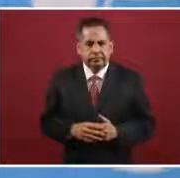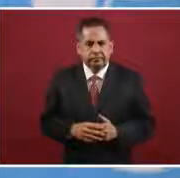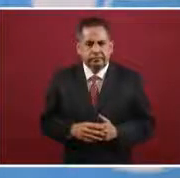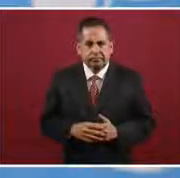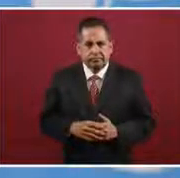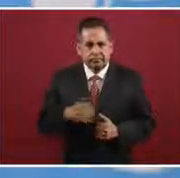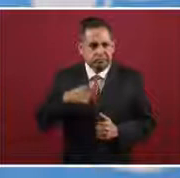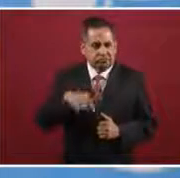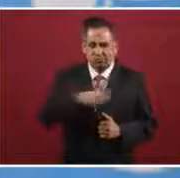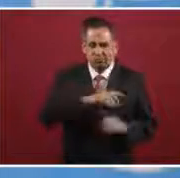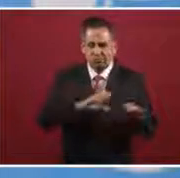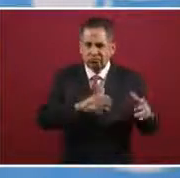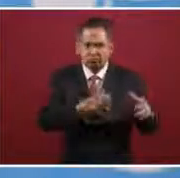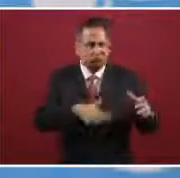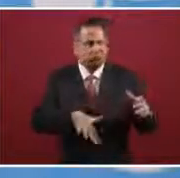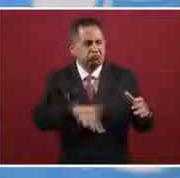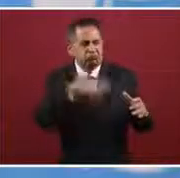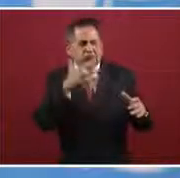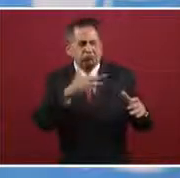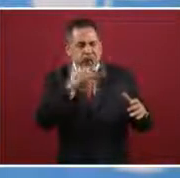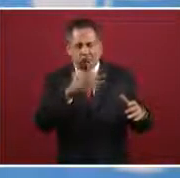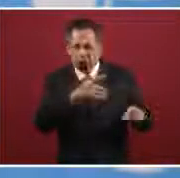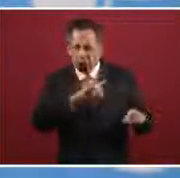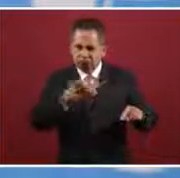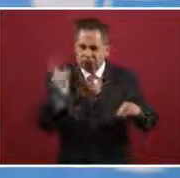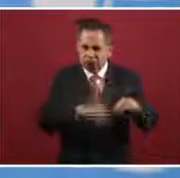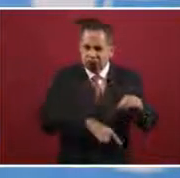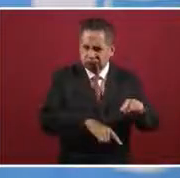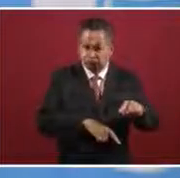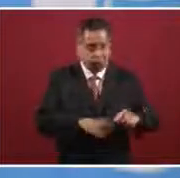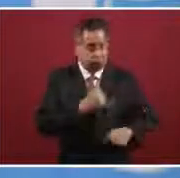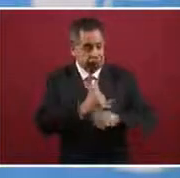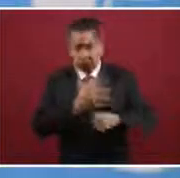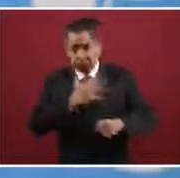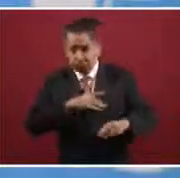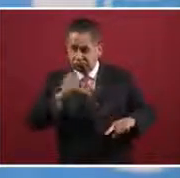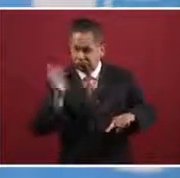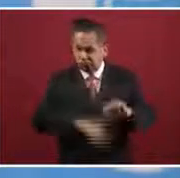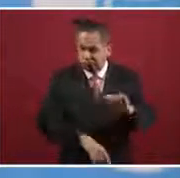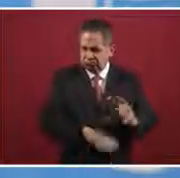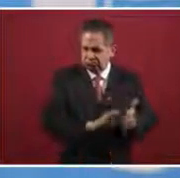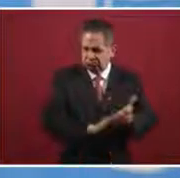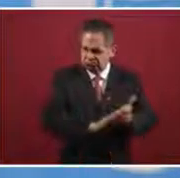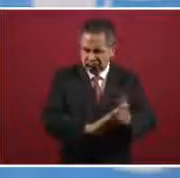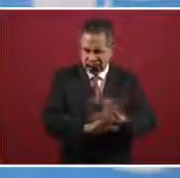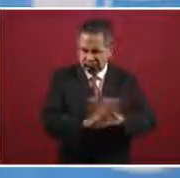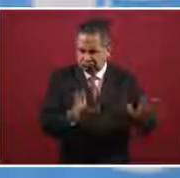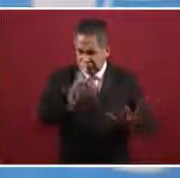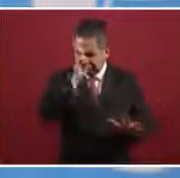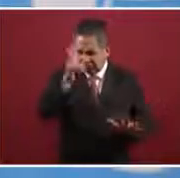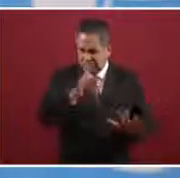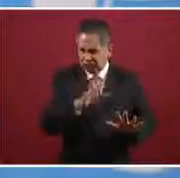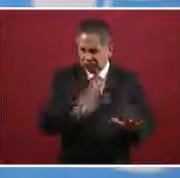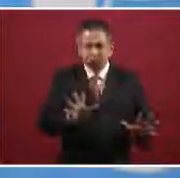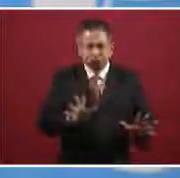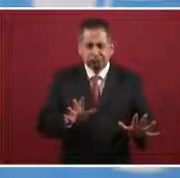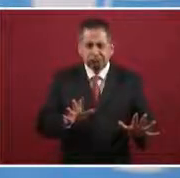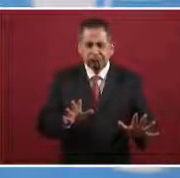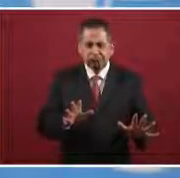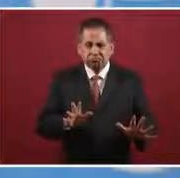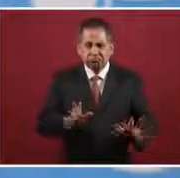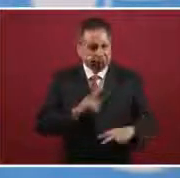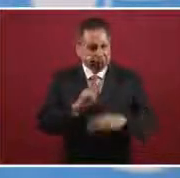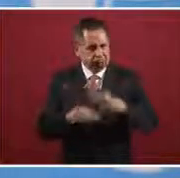al régimen corrupto de injusticias y de privilegios. Nosotros